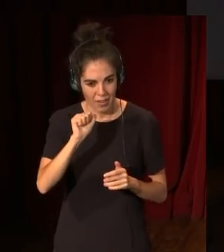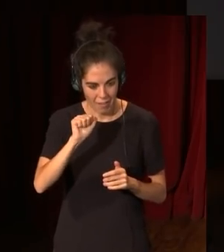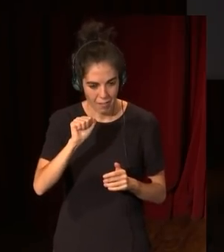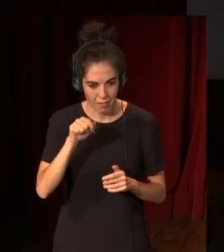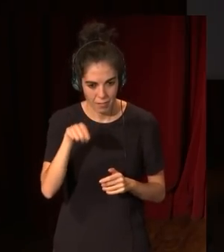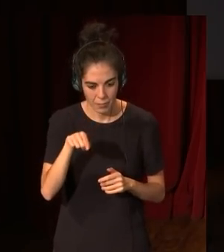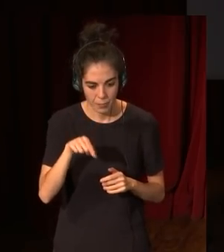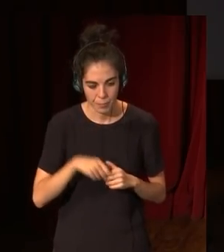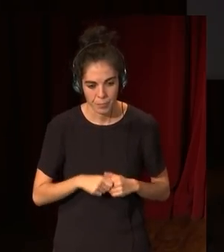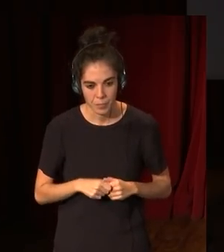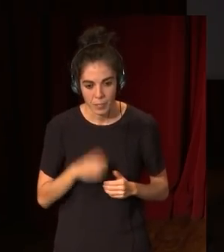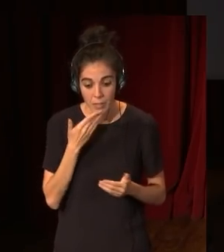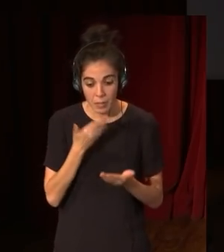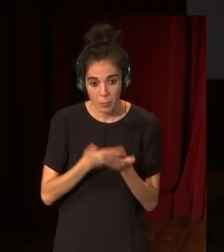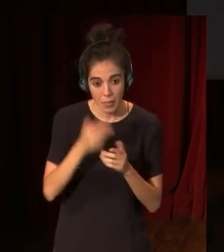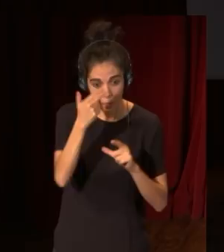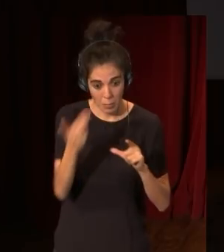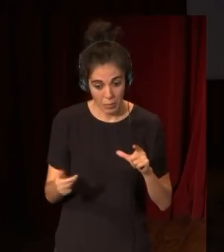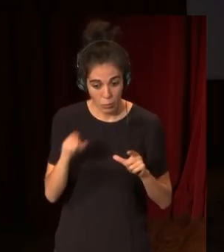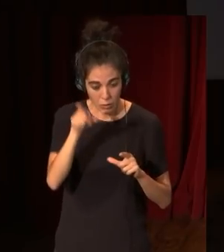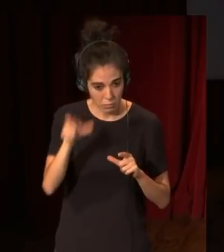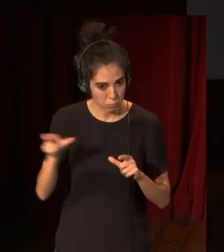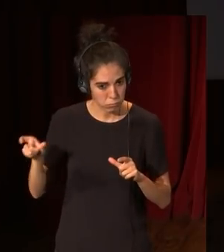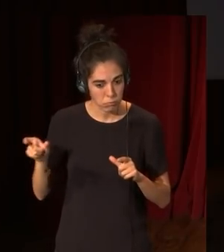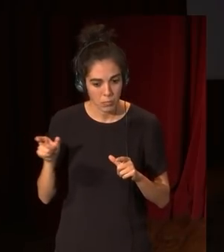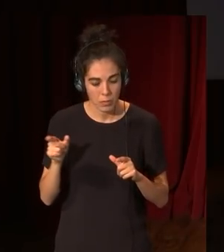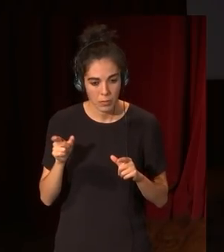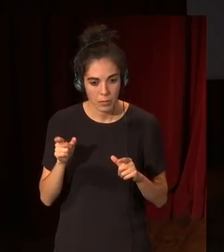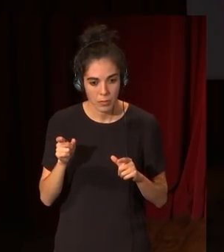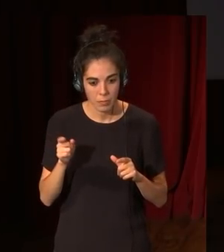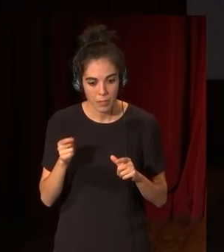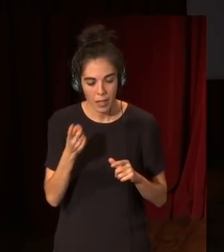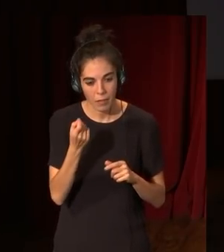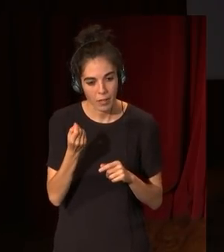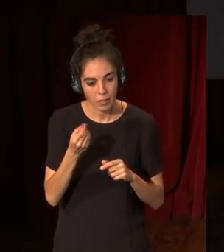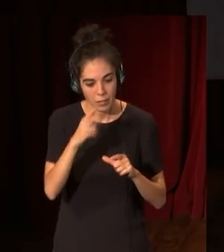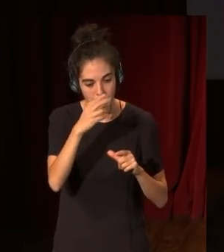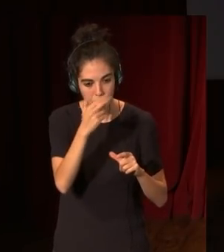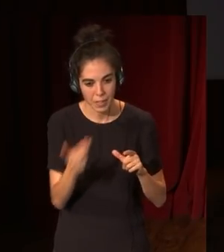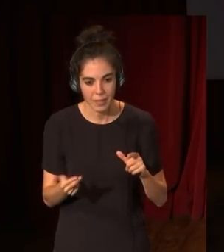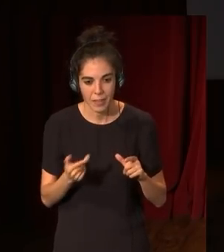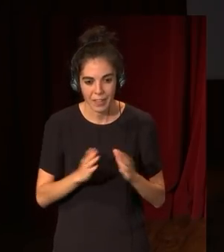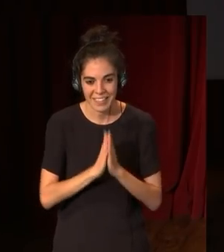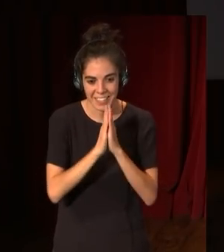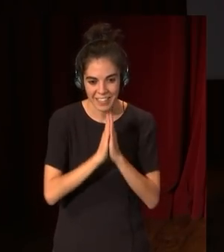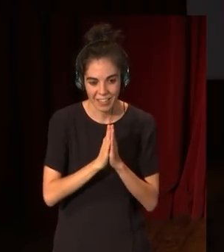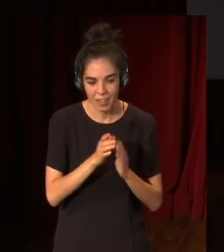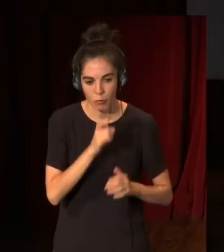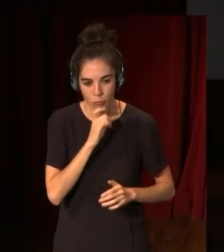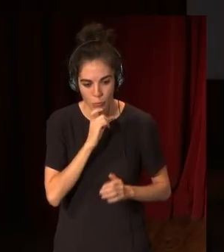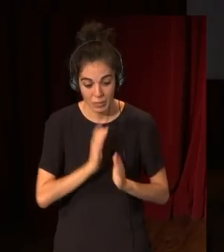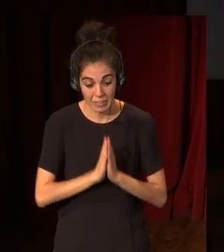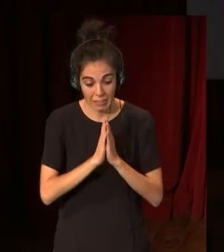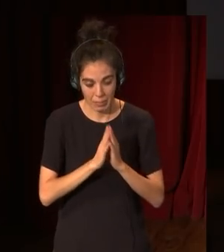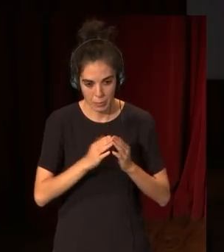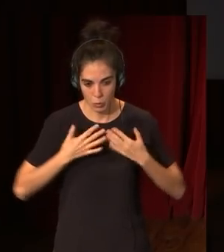pidió a los pintores a los autores que representarán a la santa de este retablo vestida con sus telas de buenos